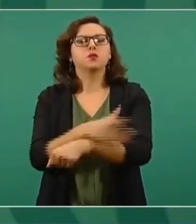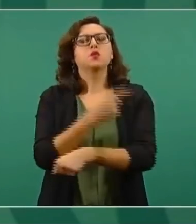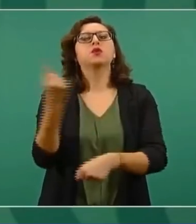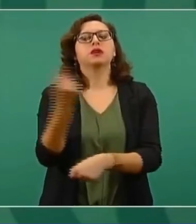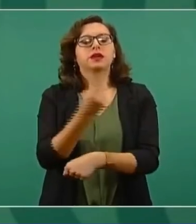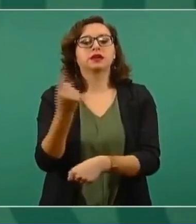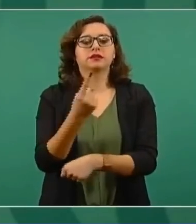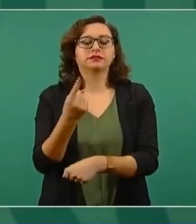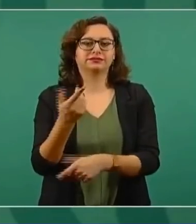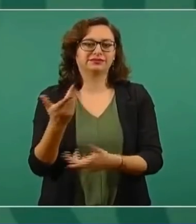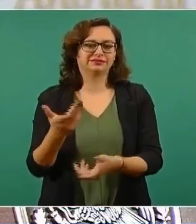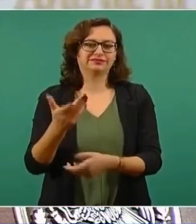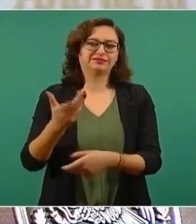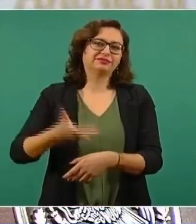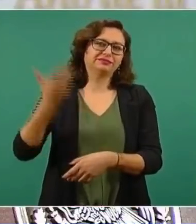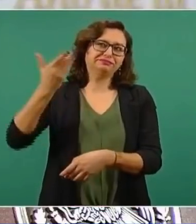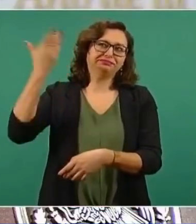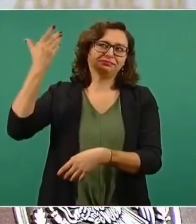un tanque